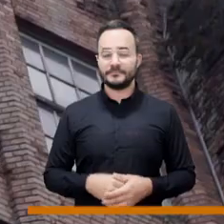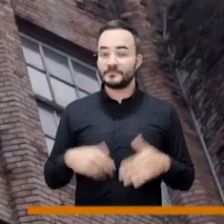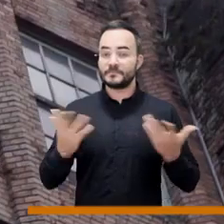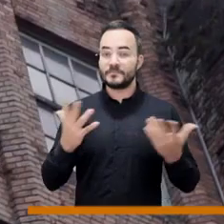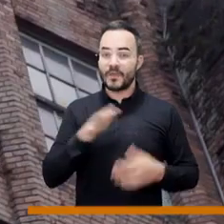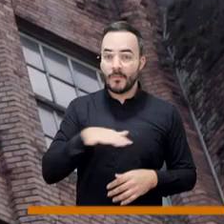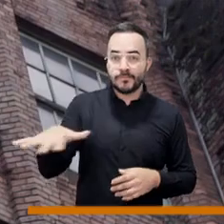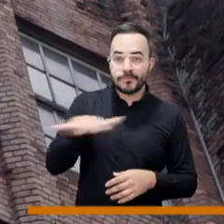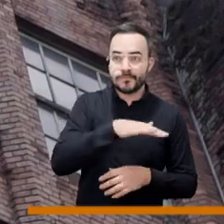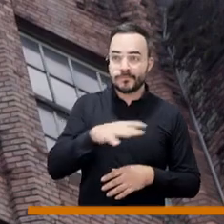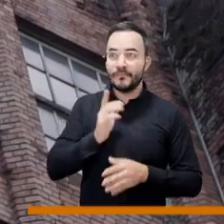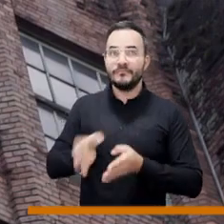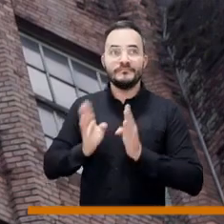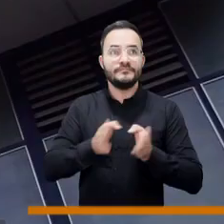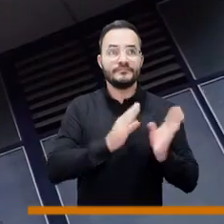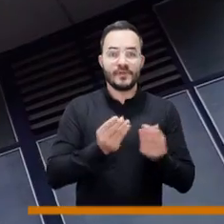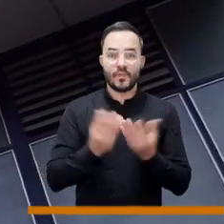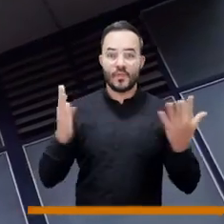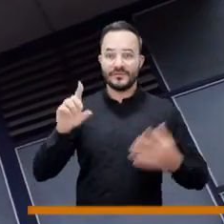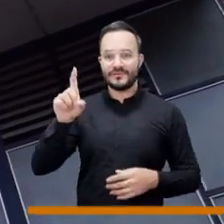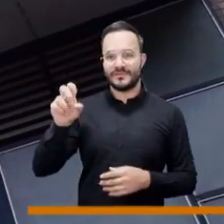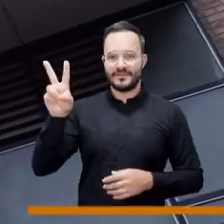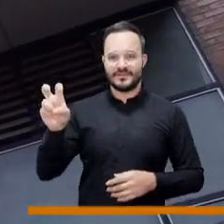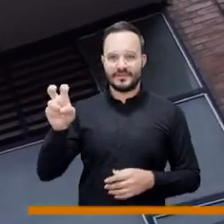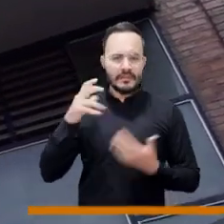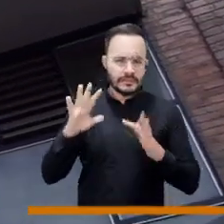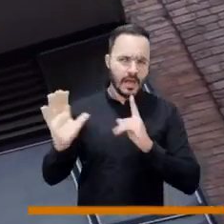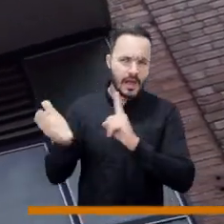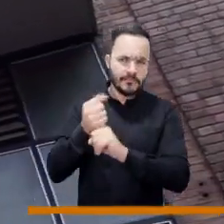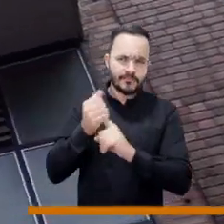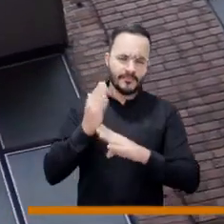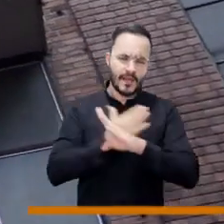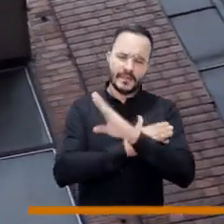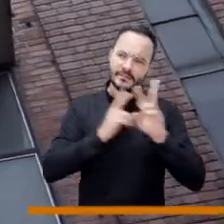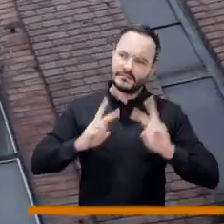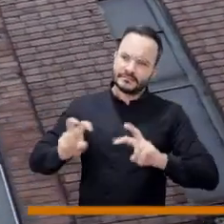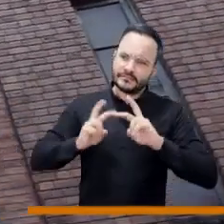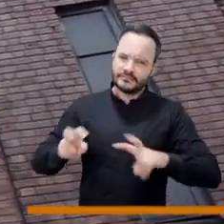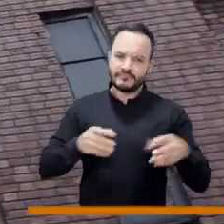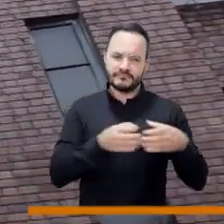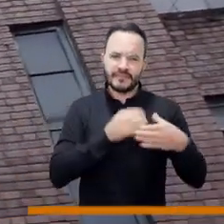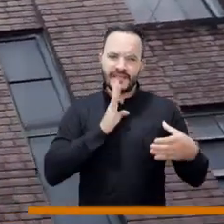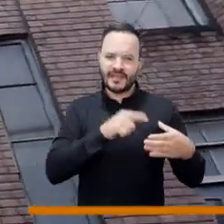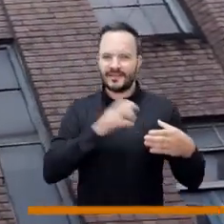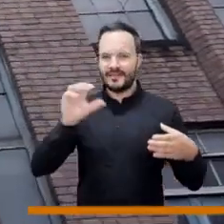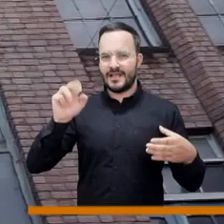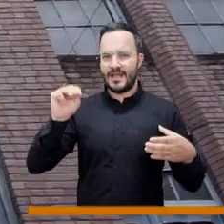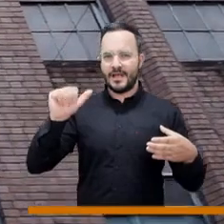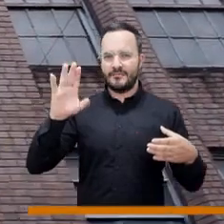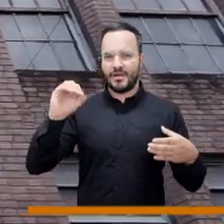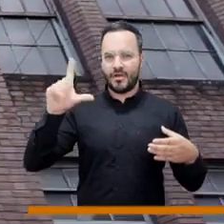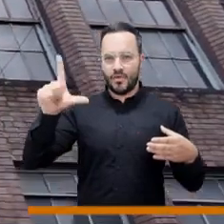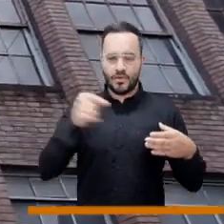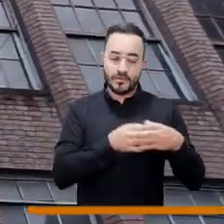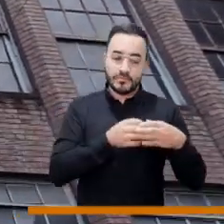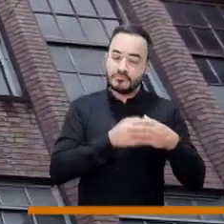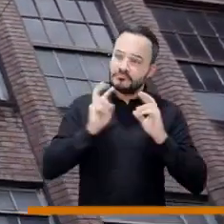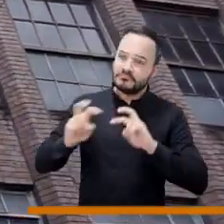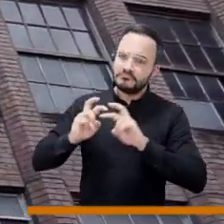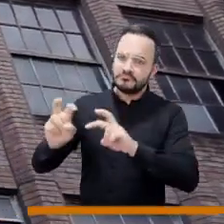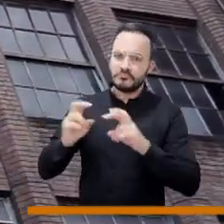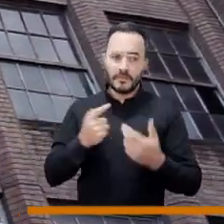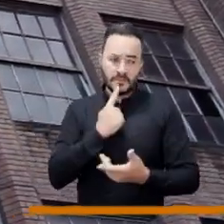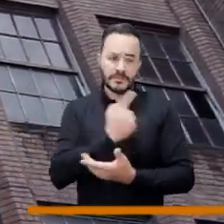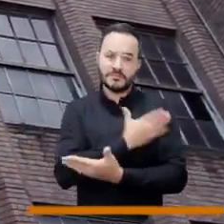Es la reutilización de estos 67 edificios que han sido identificados por el estudio de Camacol y que, asegura la